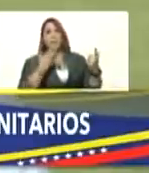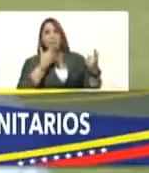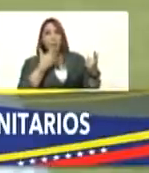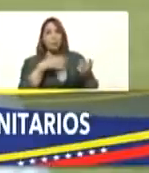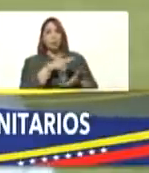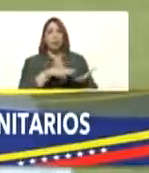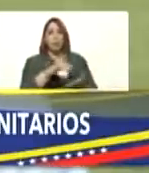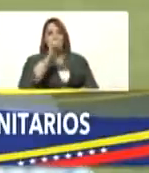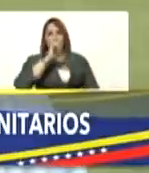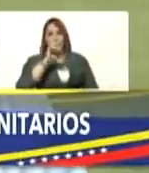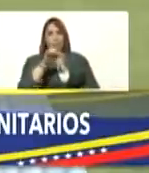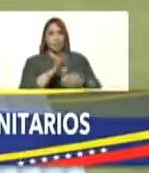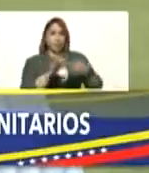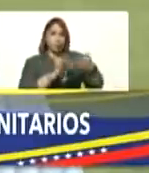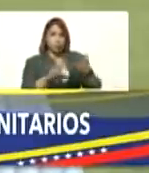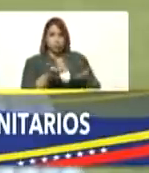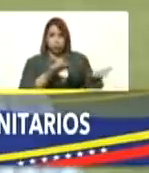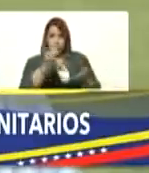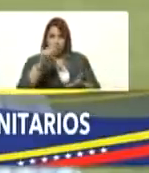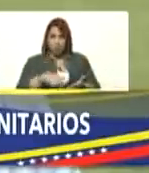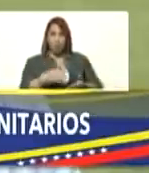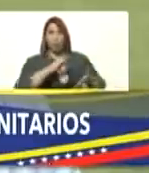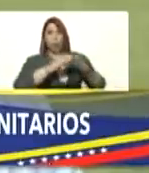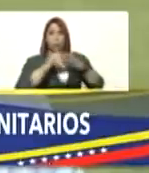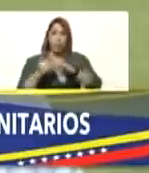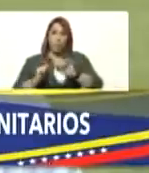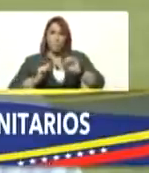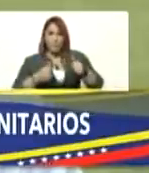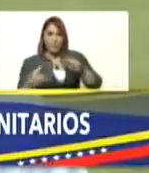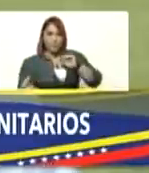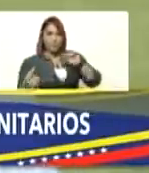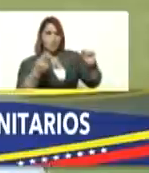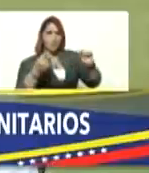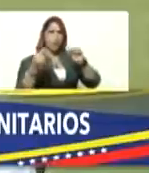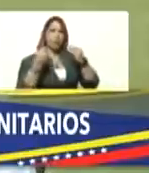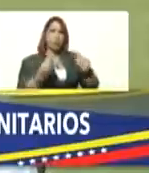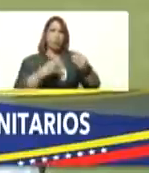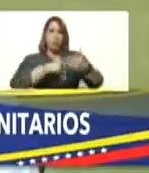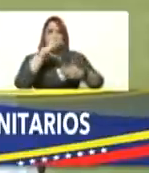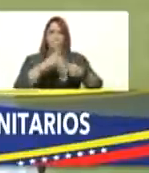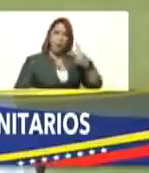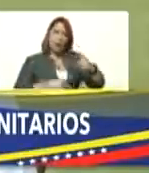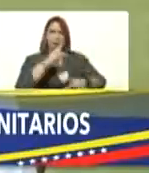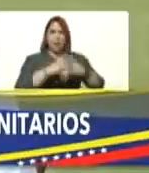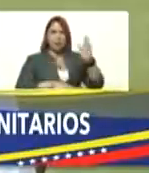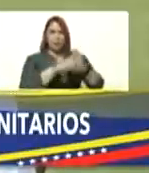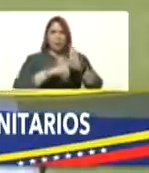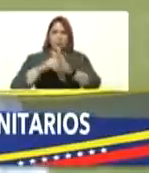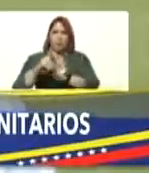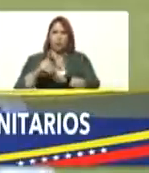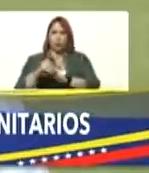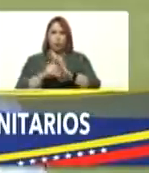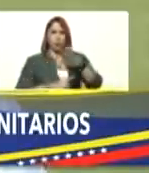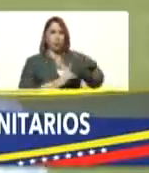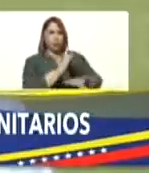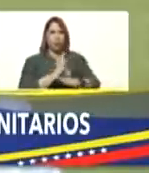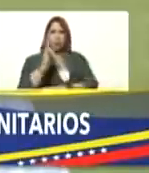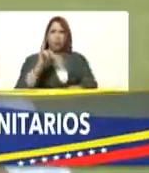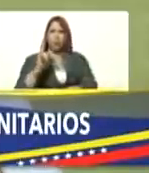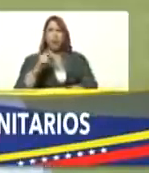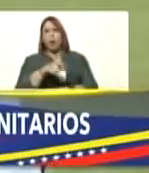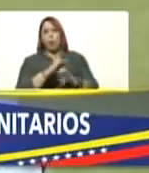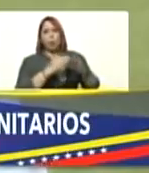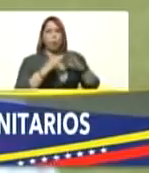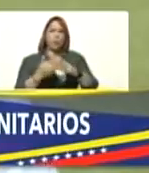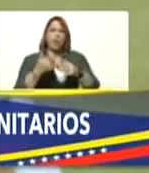del funcionamiento de los servicios, también para que la comunidad empiece a discutir cómo es el plan de desarrollo urbano de su comunidad, cuáles van a ser los